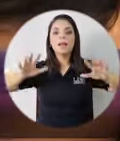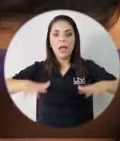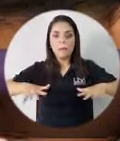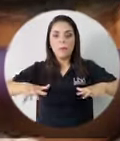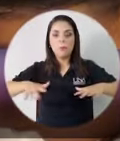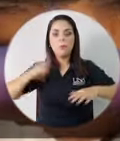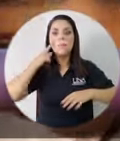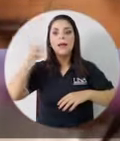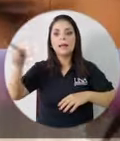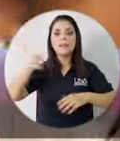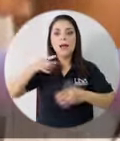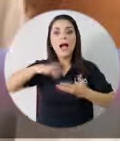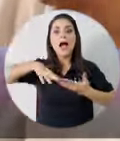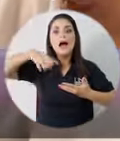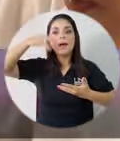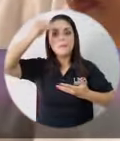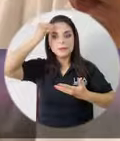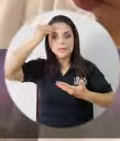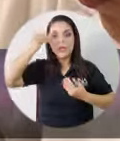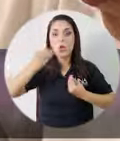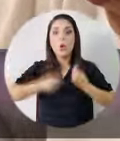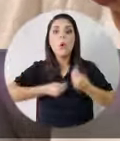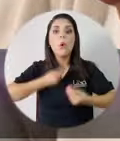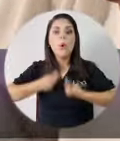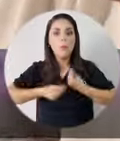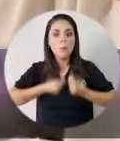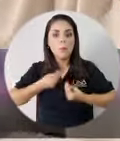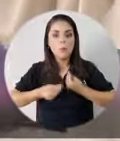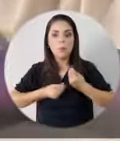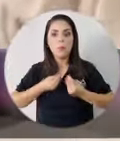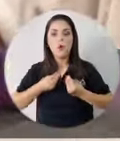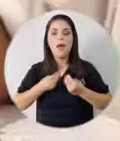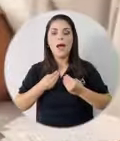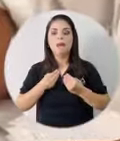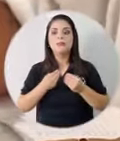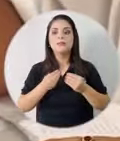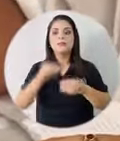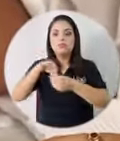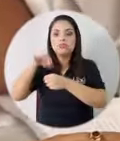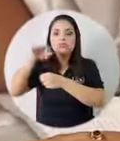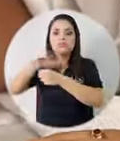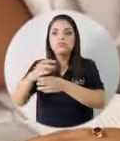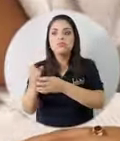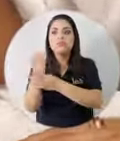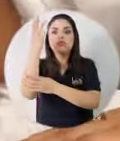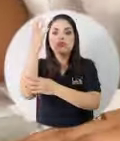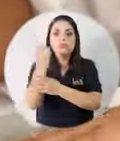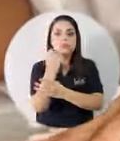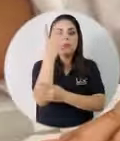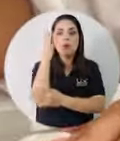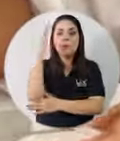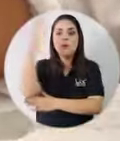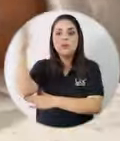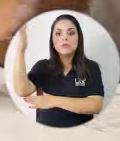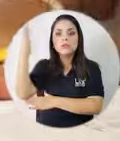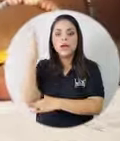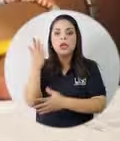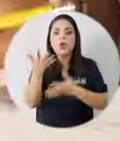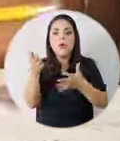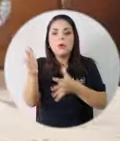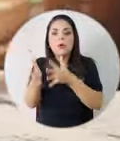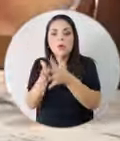abuelas al campo a aprender precisamente cómo se reproduce el bosque y